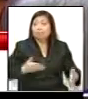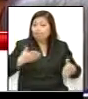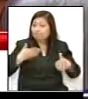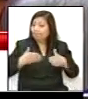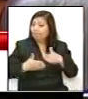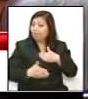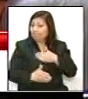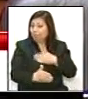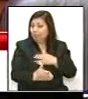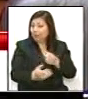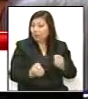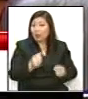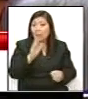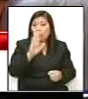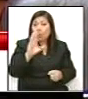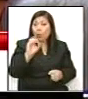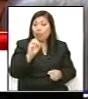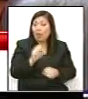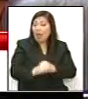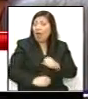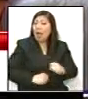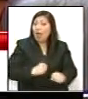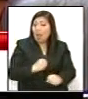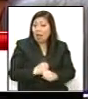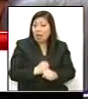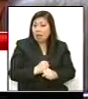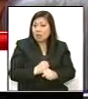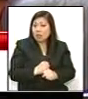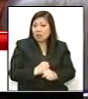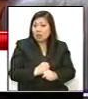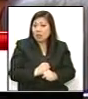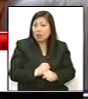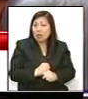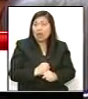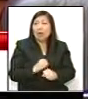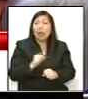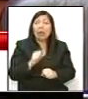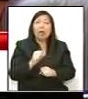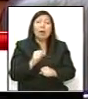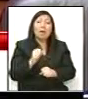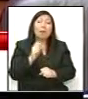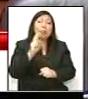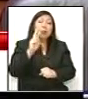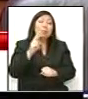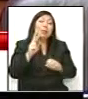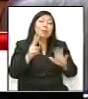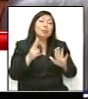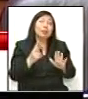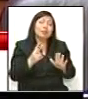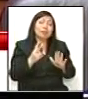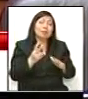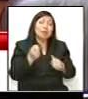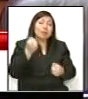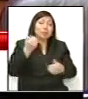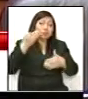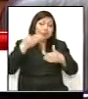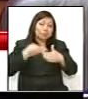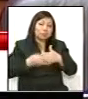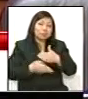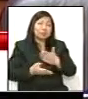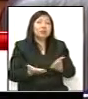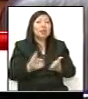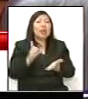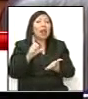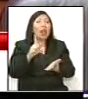ha cumplido 50 años el año 2017. Es una avenida que une los distritos